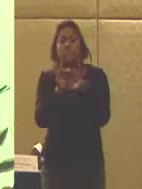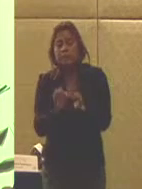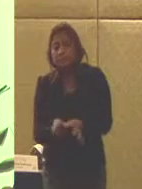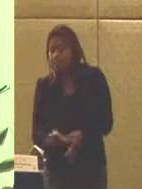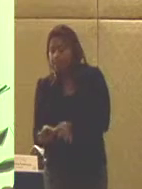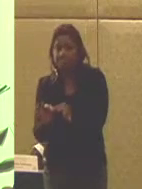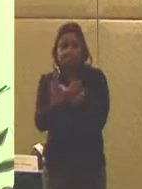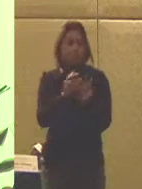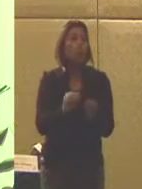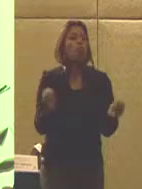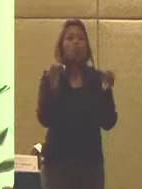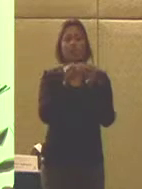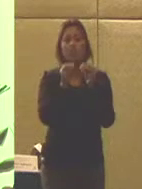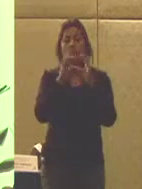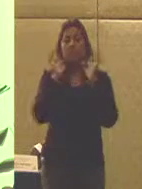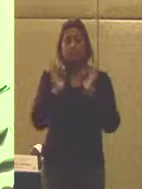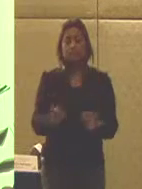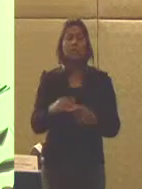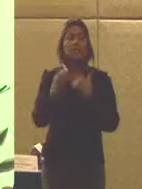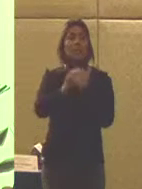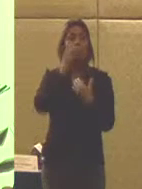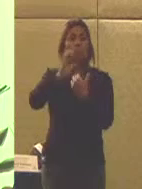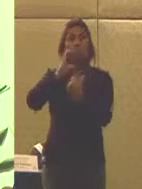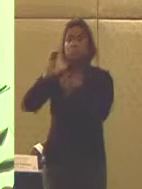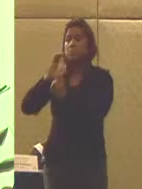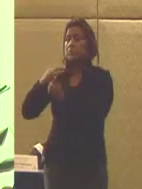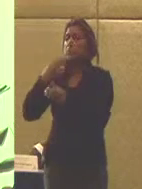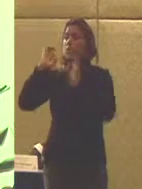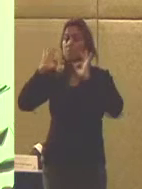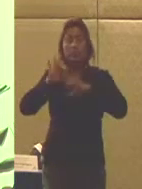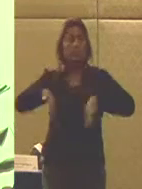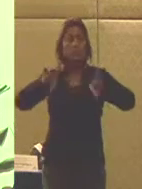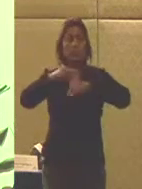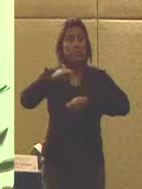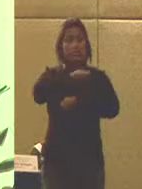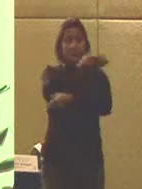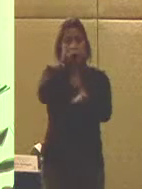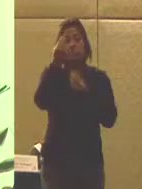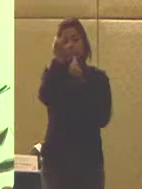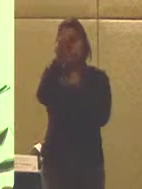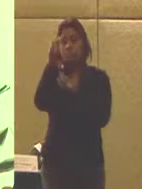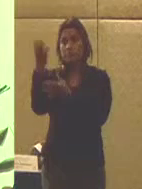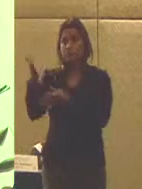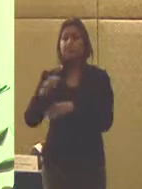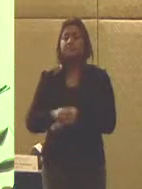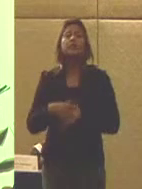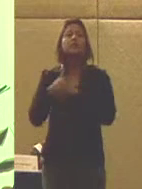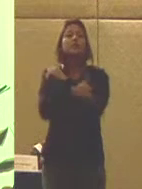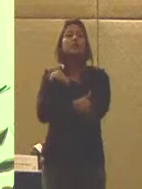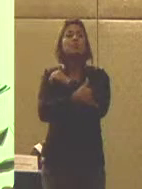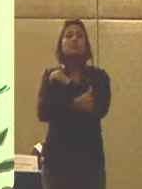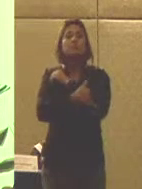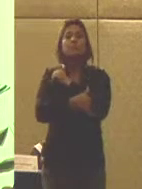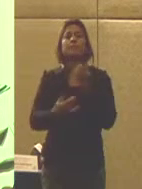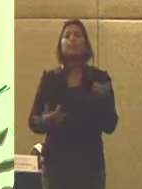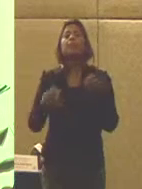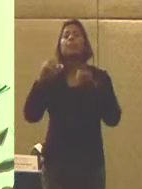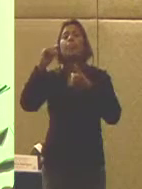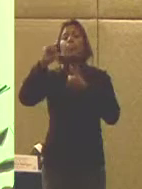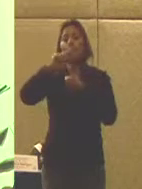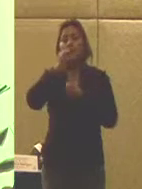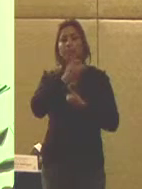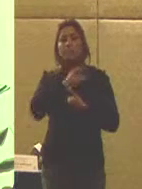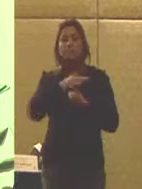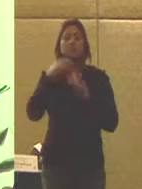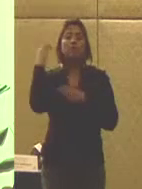encontrar recomendaciones importantes para este proceso. Los países que se han realizado la consulta son Chile, Colombia,